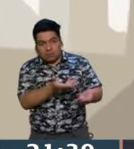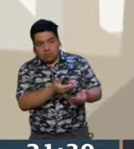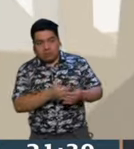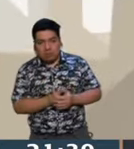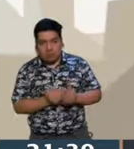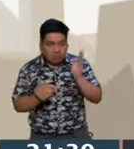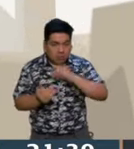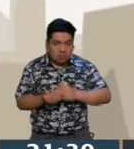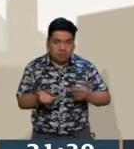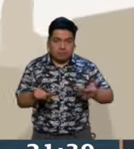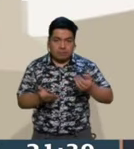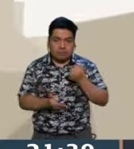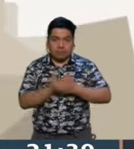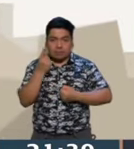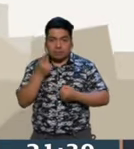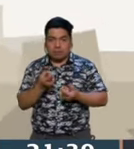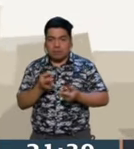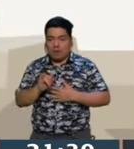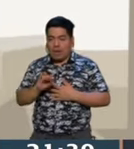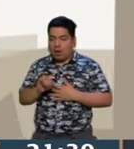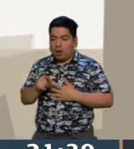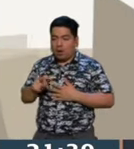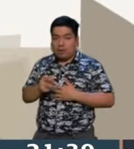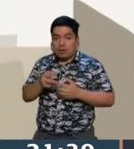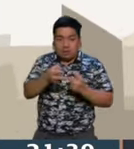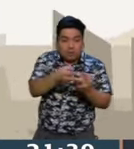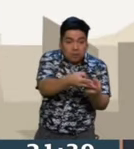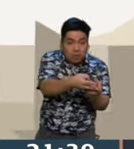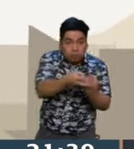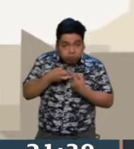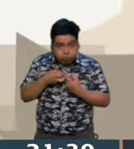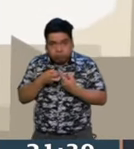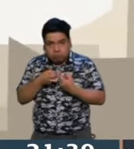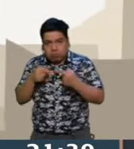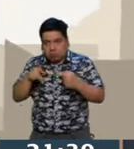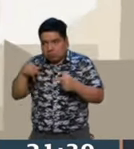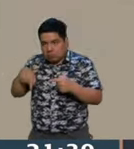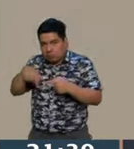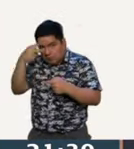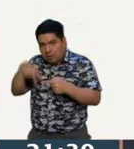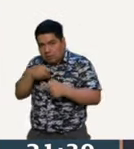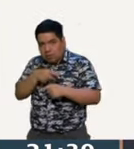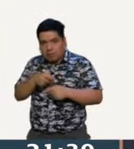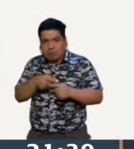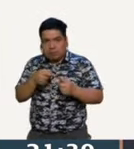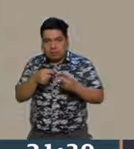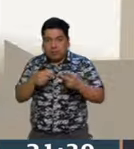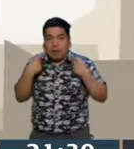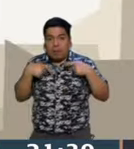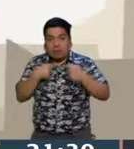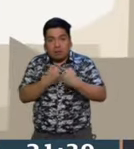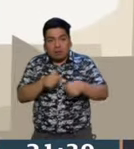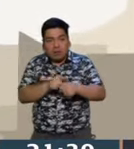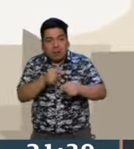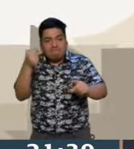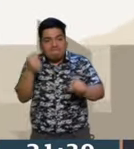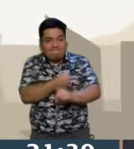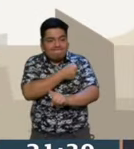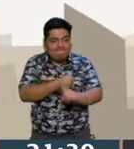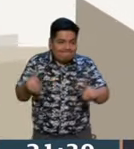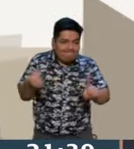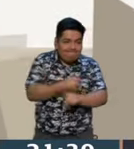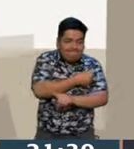proceso, porque sacaron a Jorge Glass secuestrado de nuestra embajada, golpearon a nuestro personal, y mira, lo decía el señor